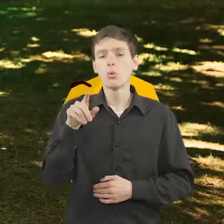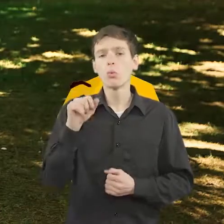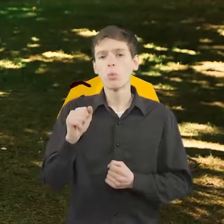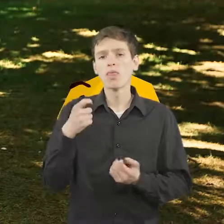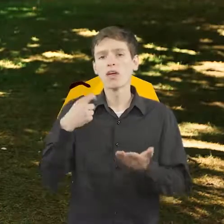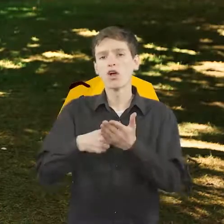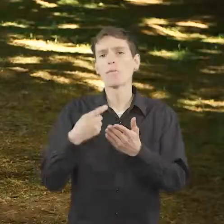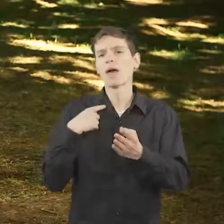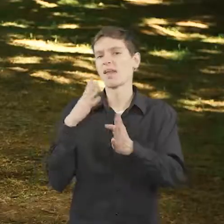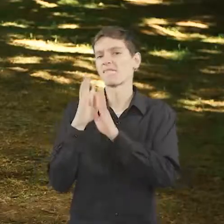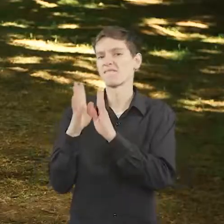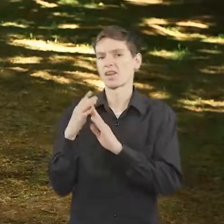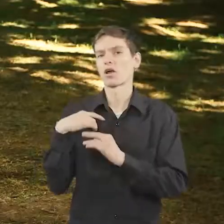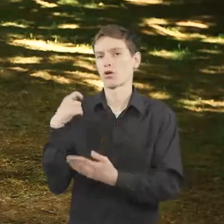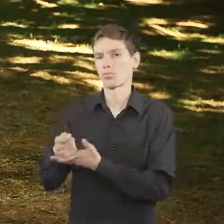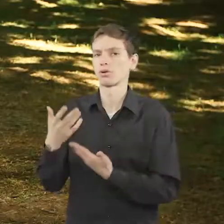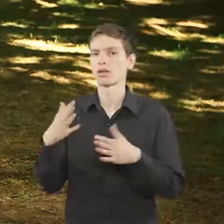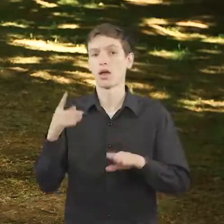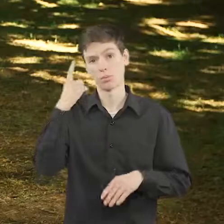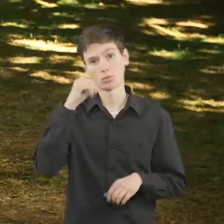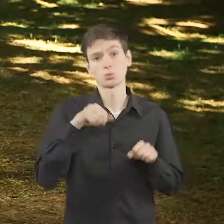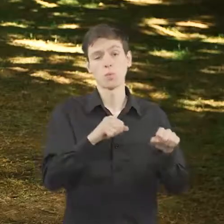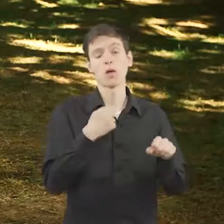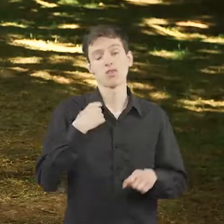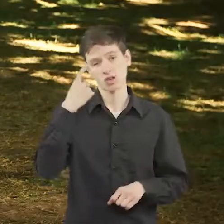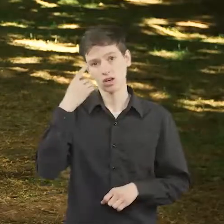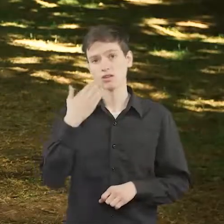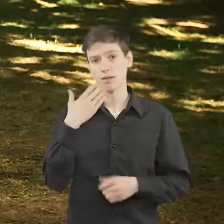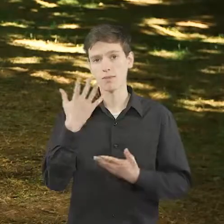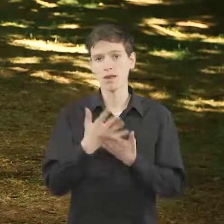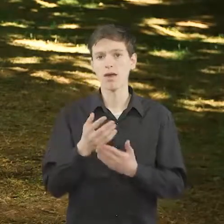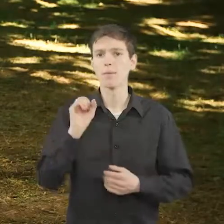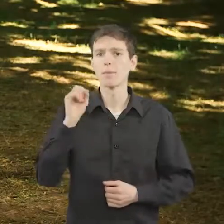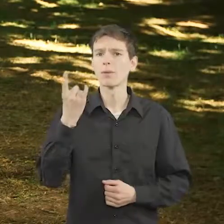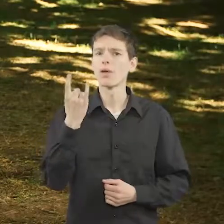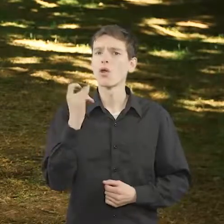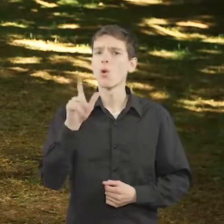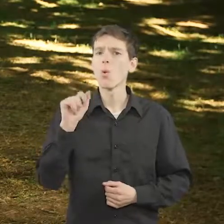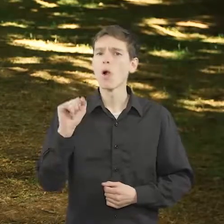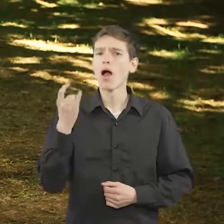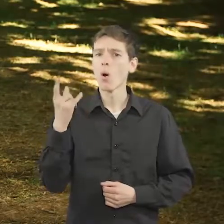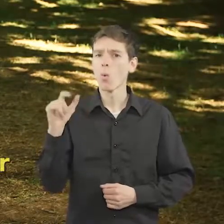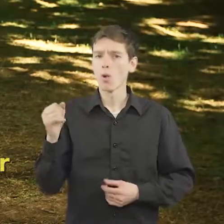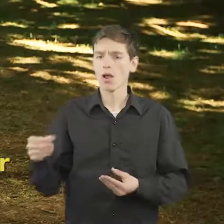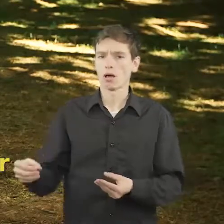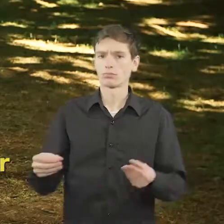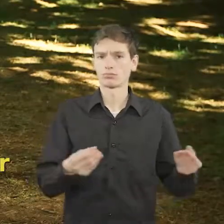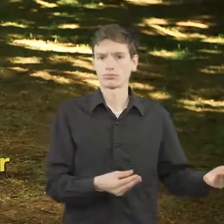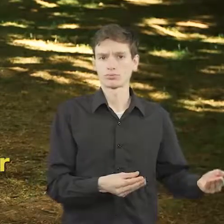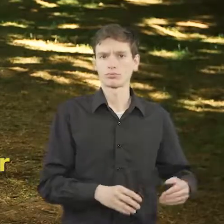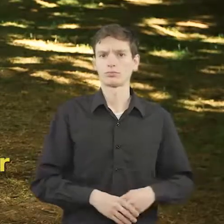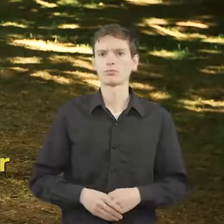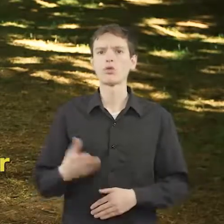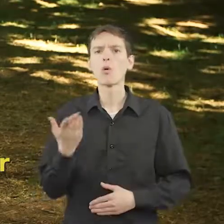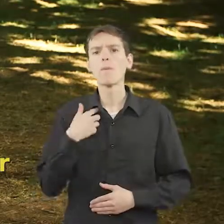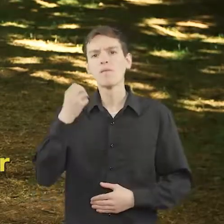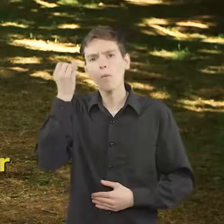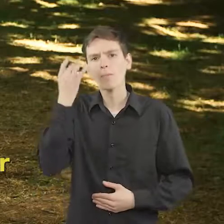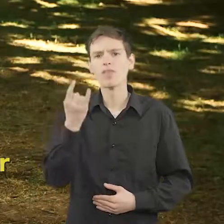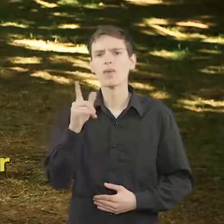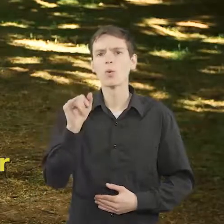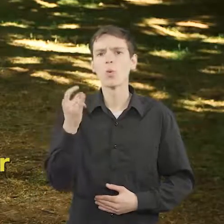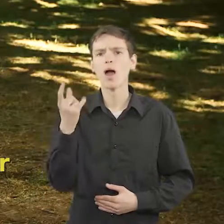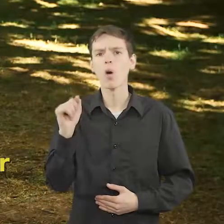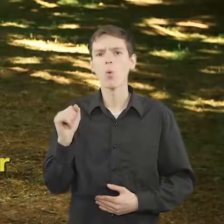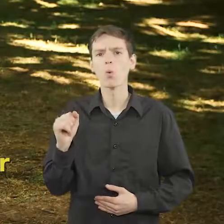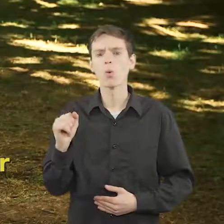en un supermercado. Fácil. ¿Empecemos? Empecemos. Primer paso, dejar el Hula Hula. Sara deja caer el Hula Hula. ¿Cómo vamos a aprender a